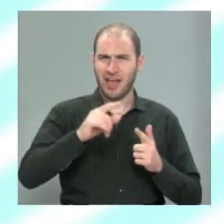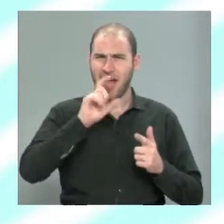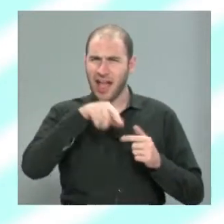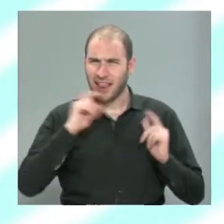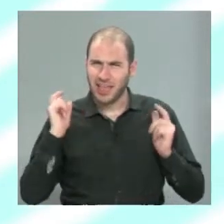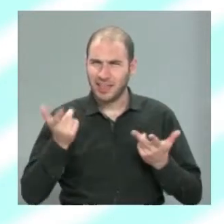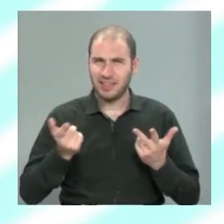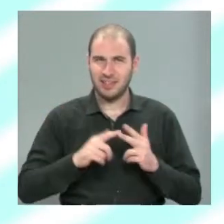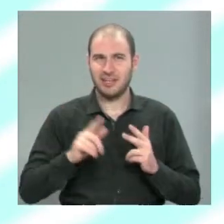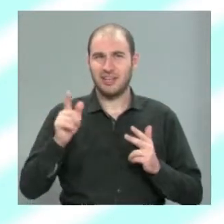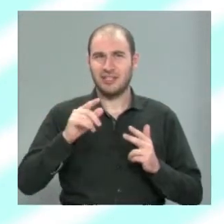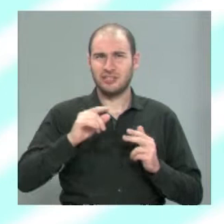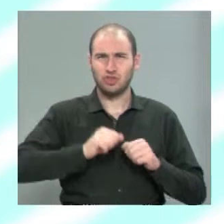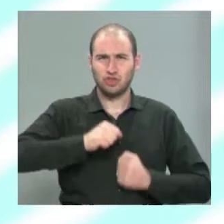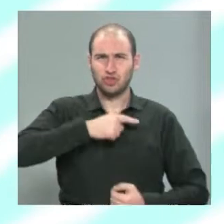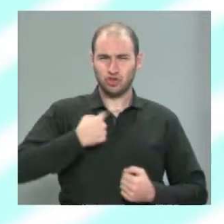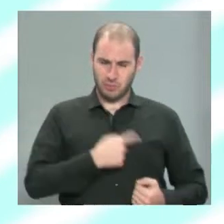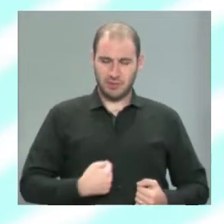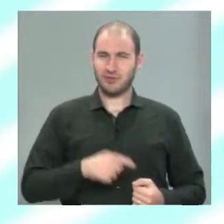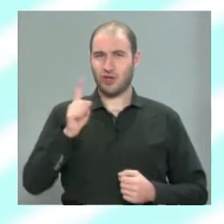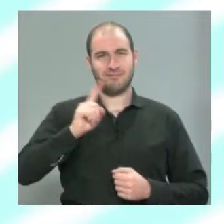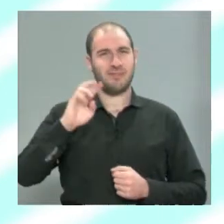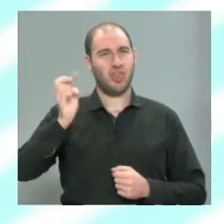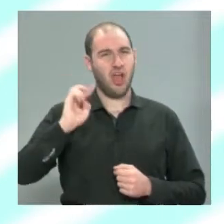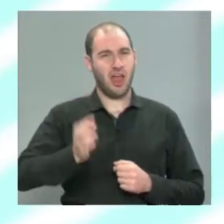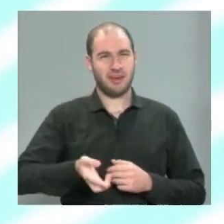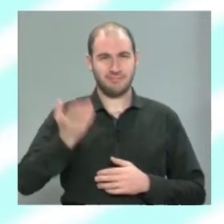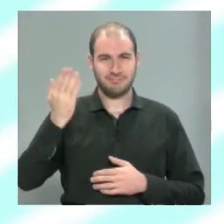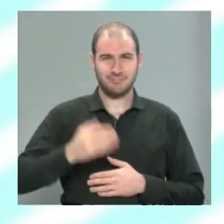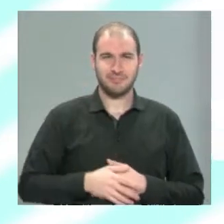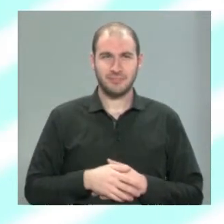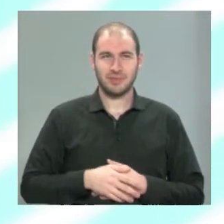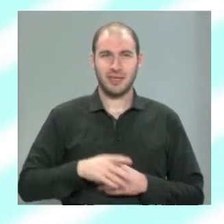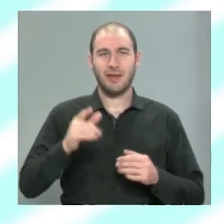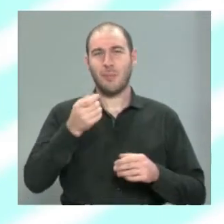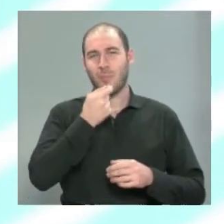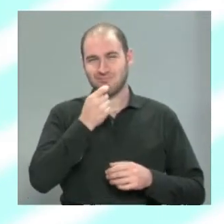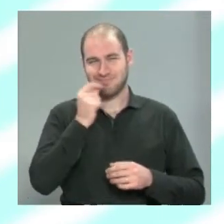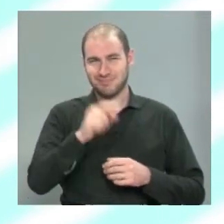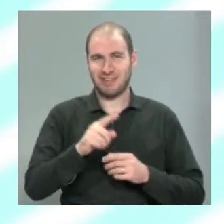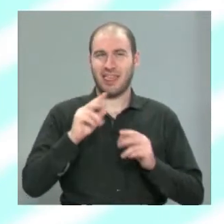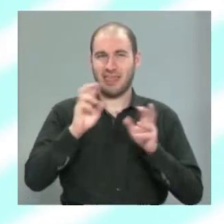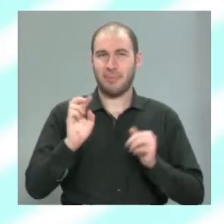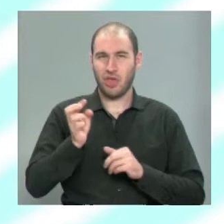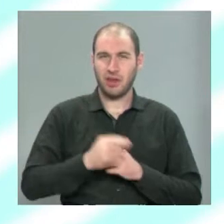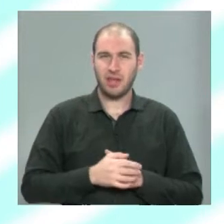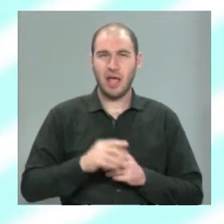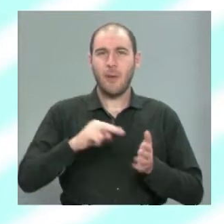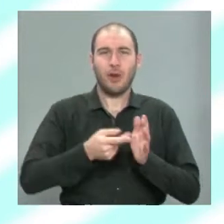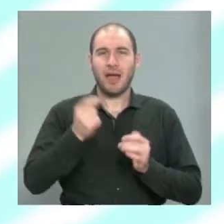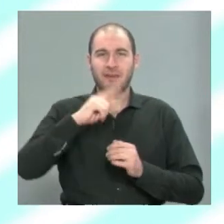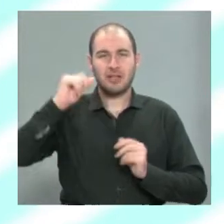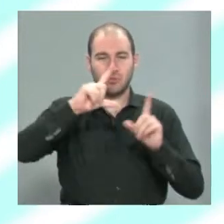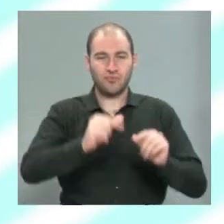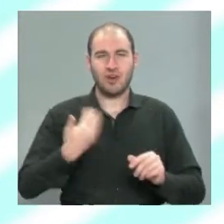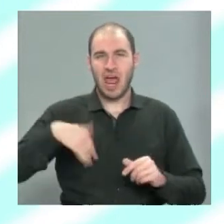águila? ¿Es Superman? No, es el dólar. Bueno, un meme en relación al dólar. Reducir el problema de la